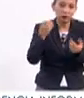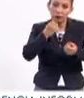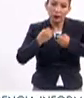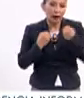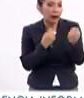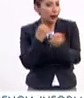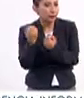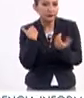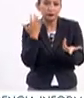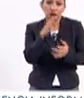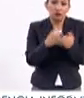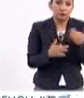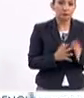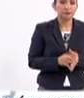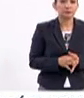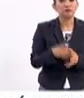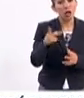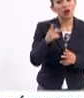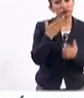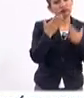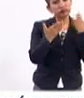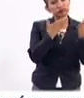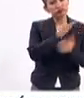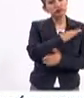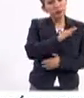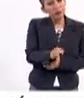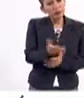estamos ocupados todos. Pero